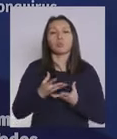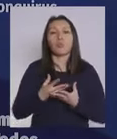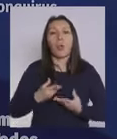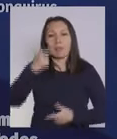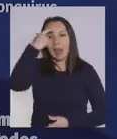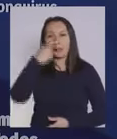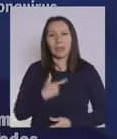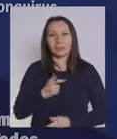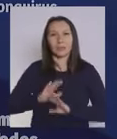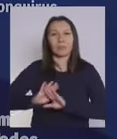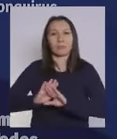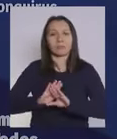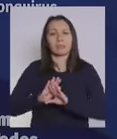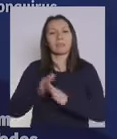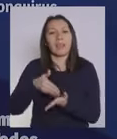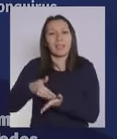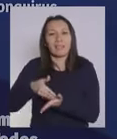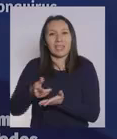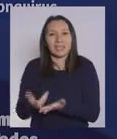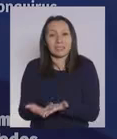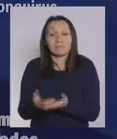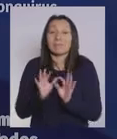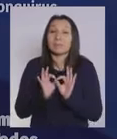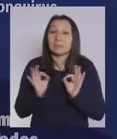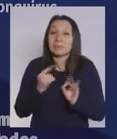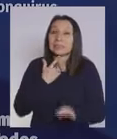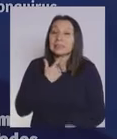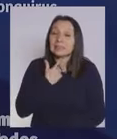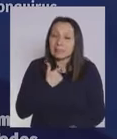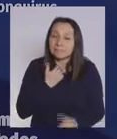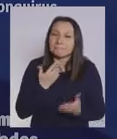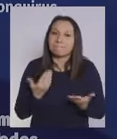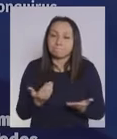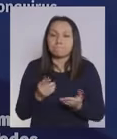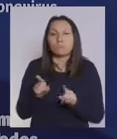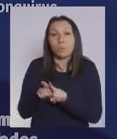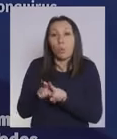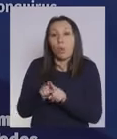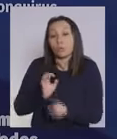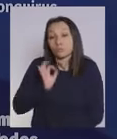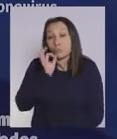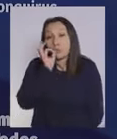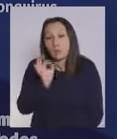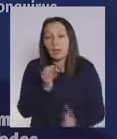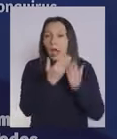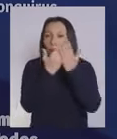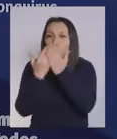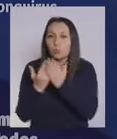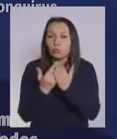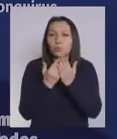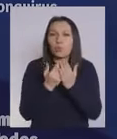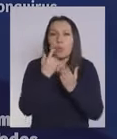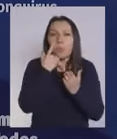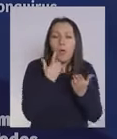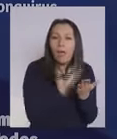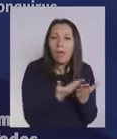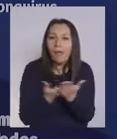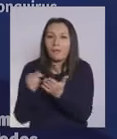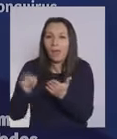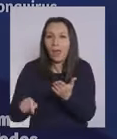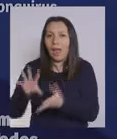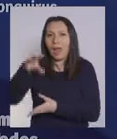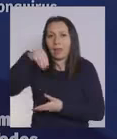de la persona. Por lo tanto, siendo muy interesante, hay que someterla, como yo dije, a los estudios respectivos en